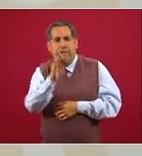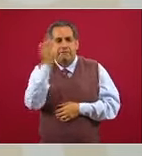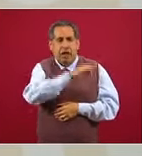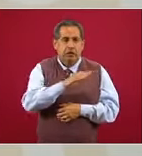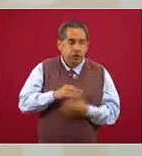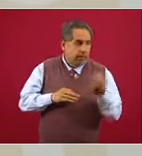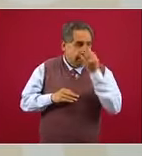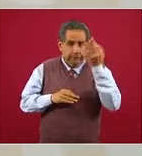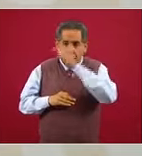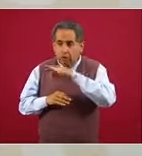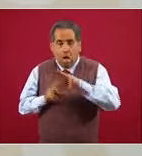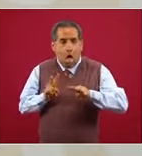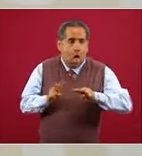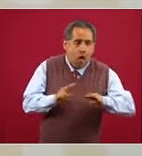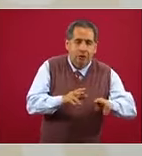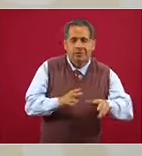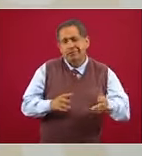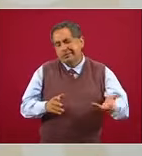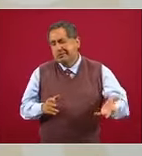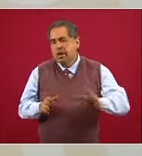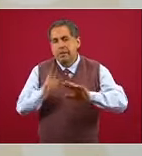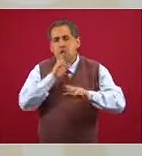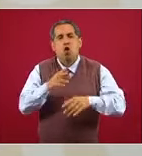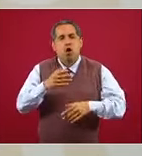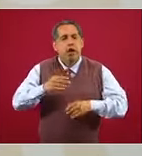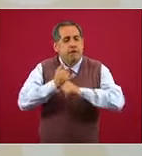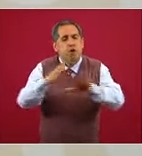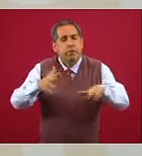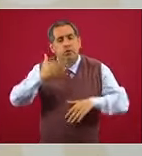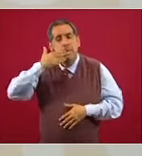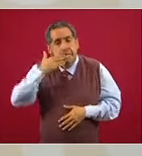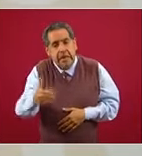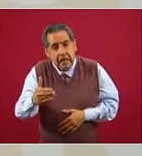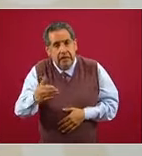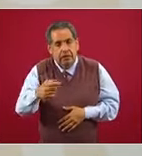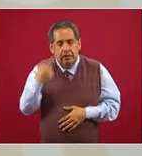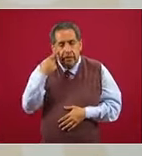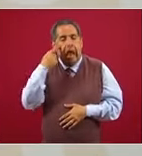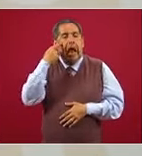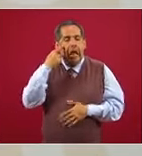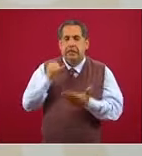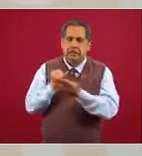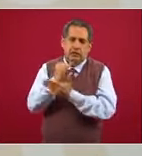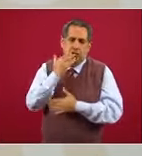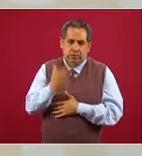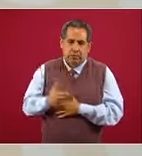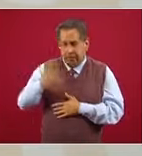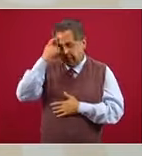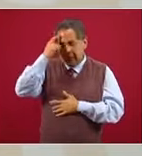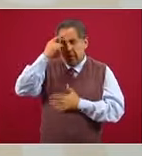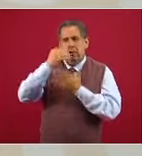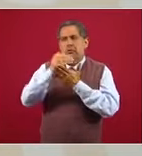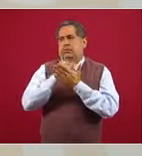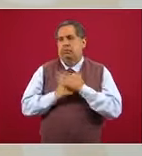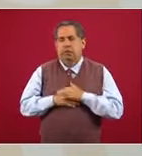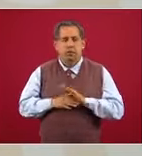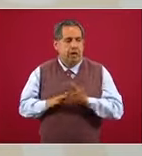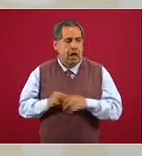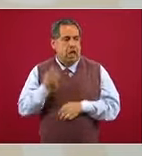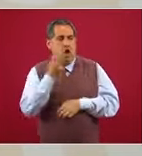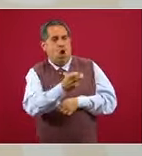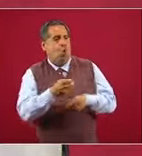buena información para tomar decisiones, me parece que también los aspectos de salud mental, para dejar de culpar a los